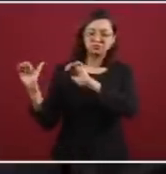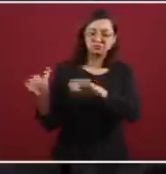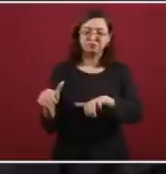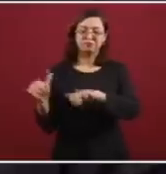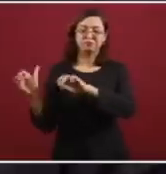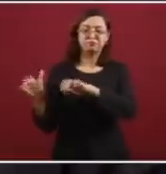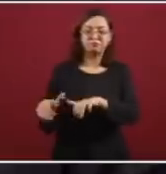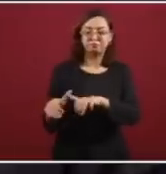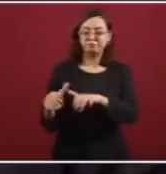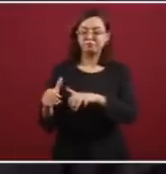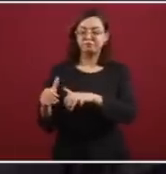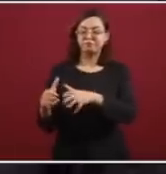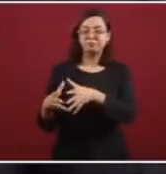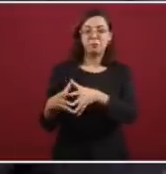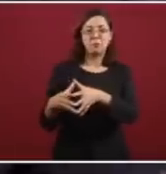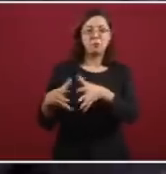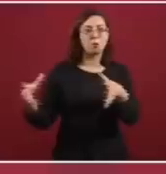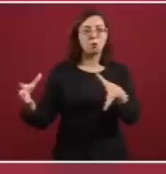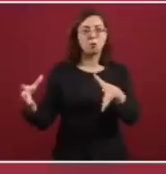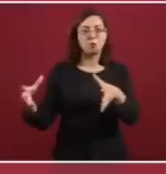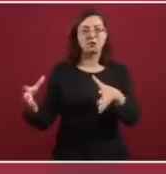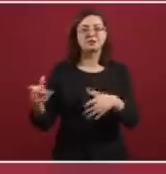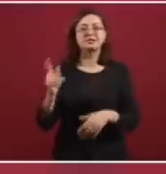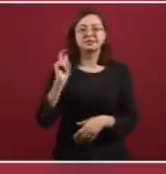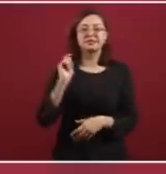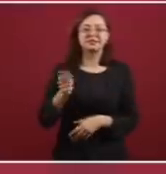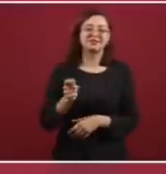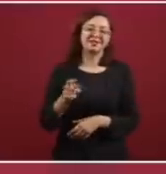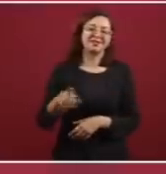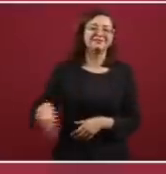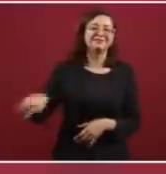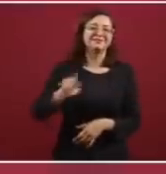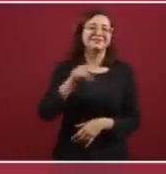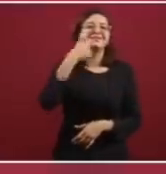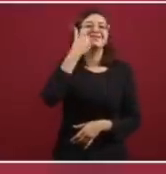alumnos. Esto tiene que ver con la beca.